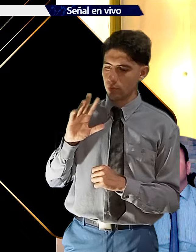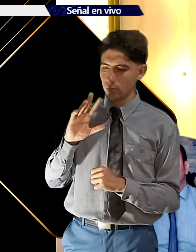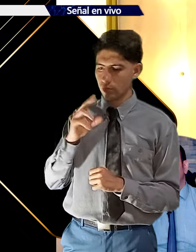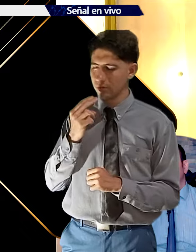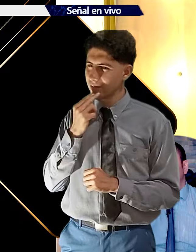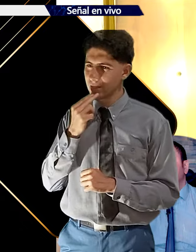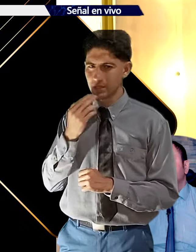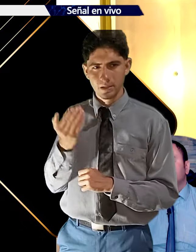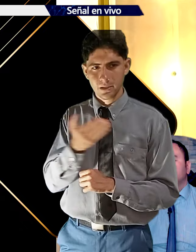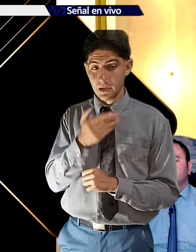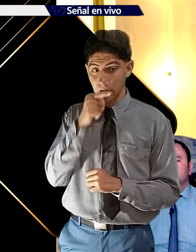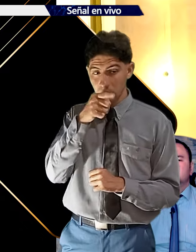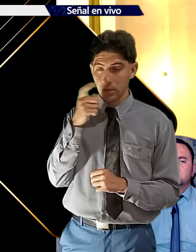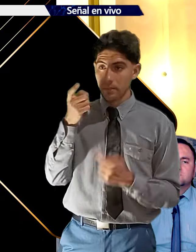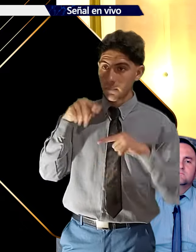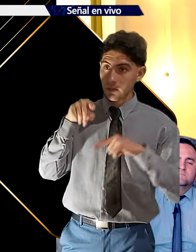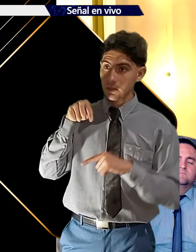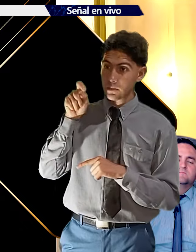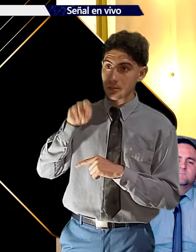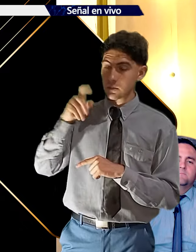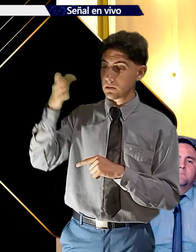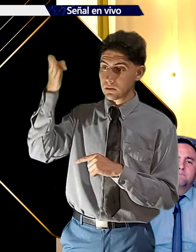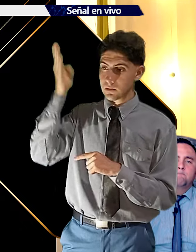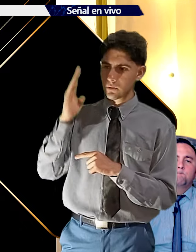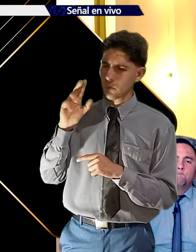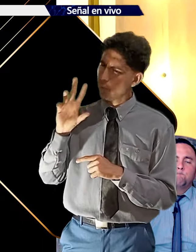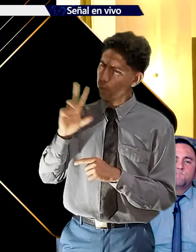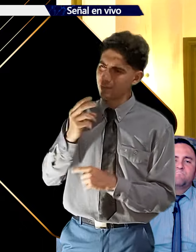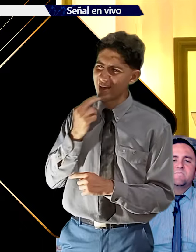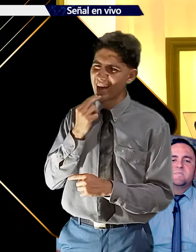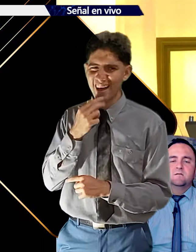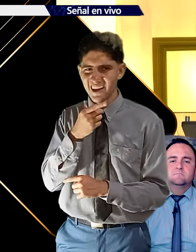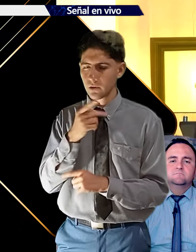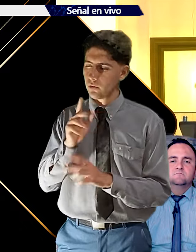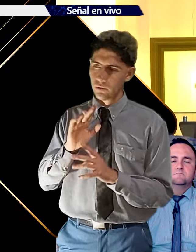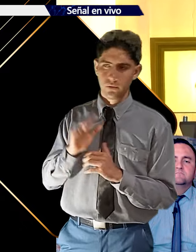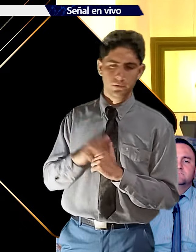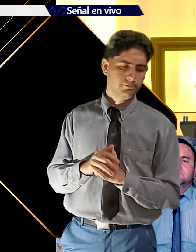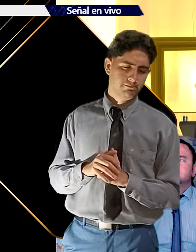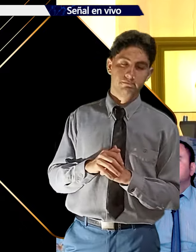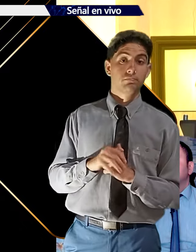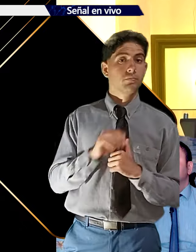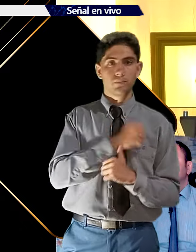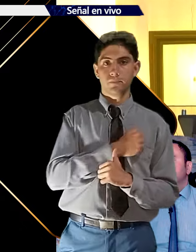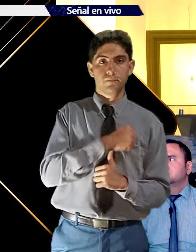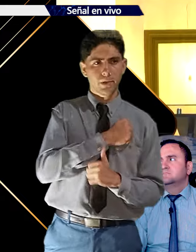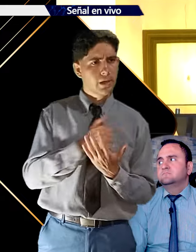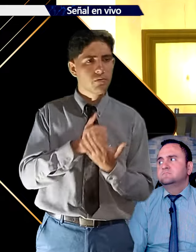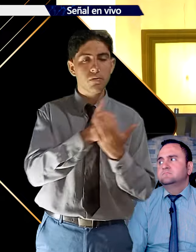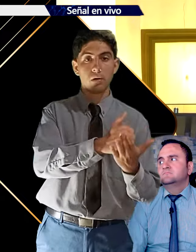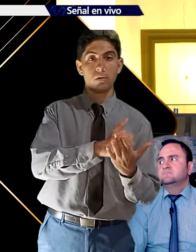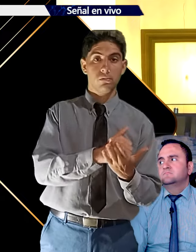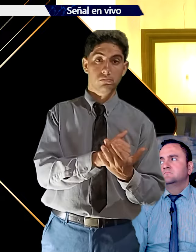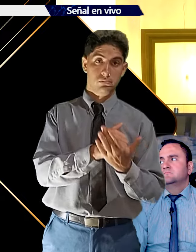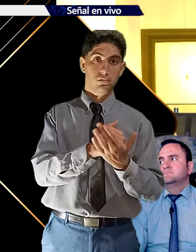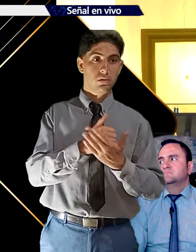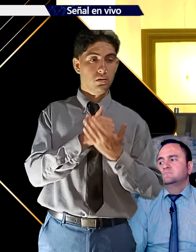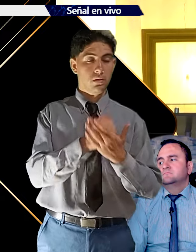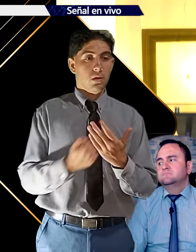porque no tuvieron un buen hogar, porque fueron violados. Entonces no te burles, porque ellos son necesitados de Dios. Son almas que también, no, por favor, no te burles de